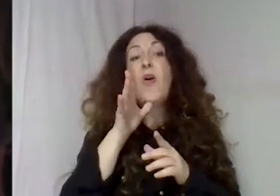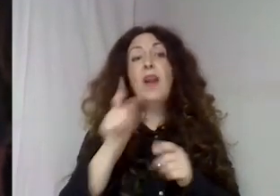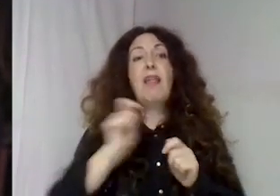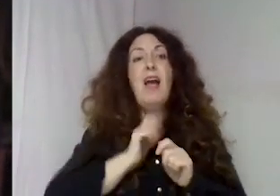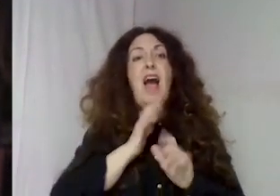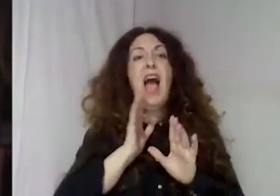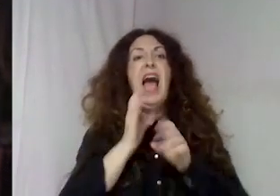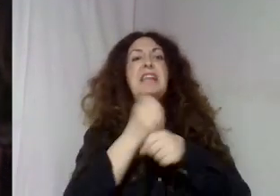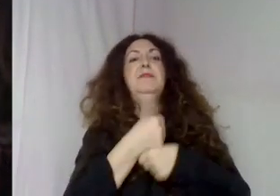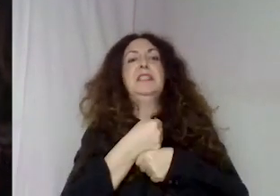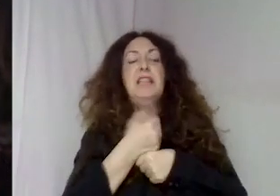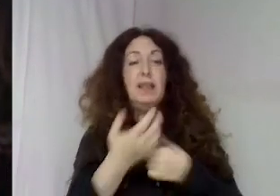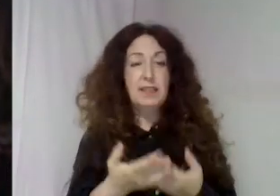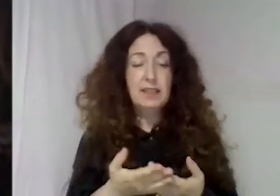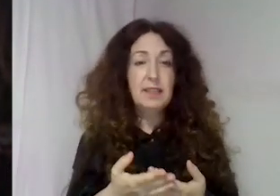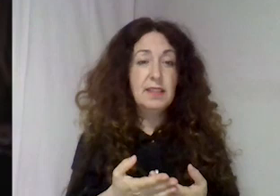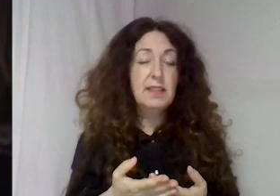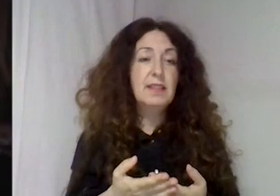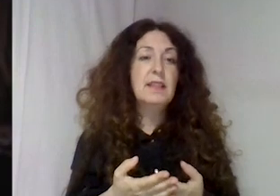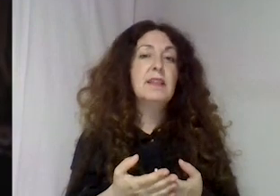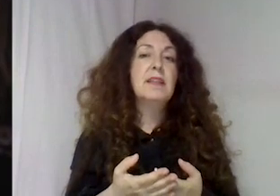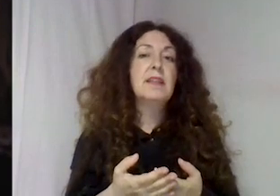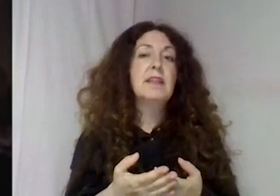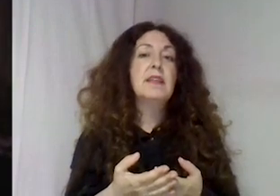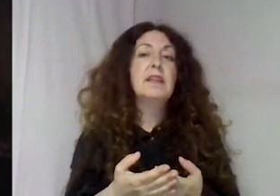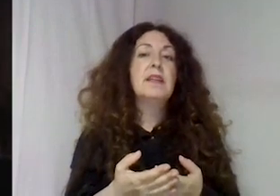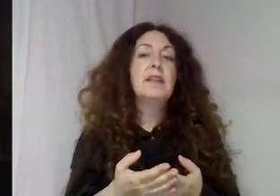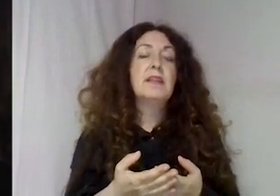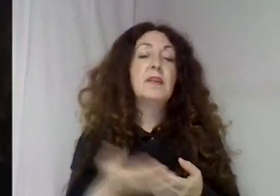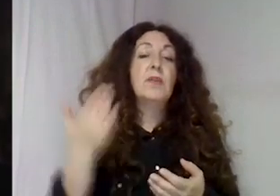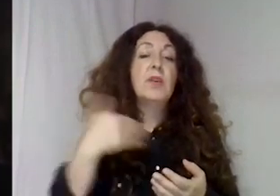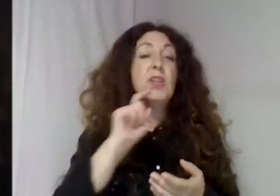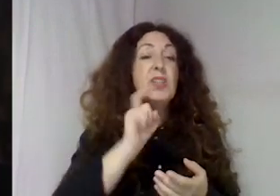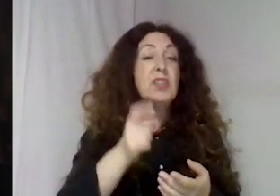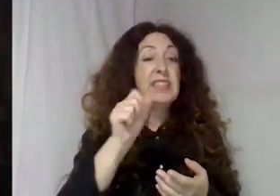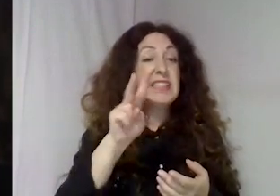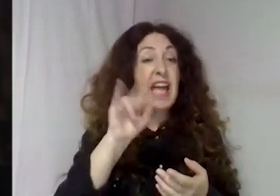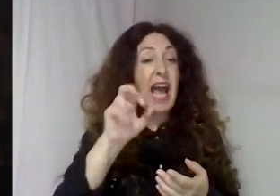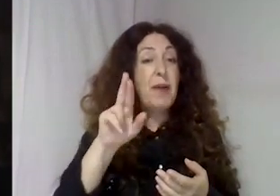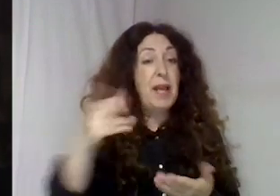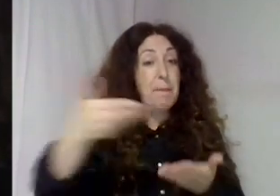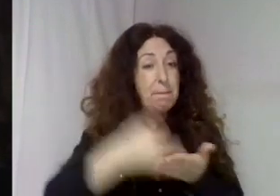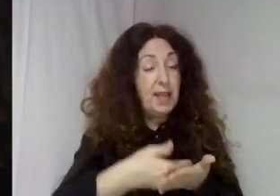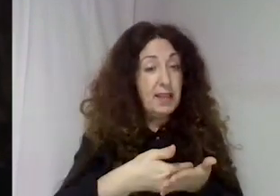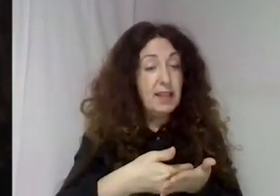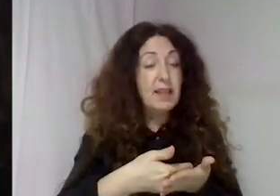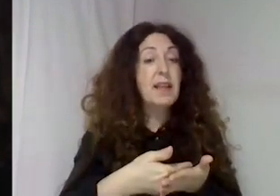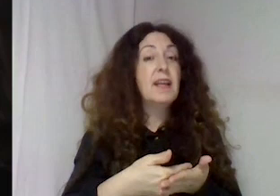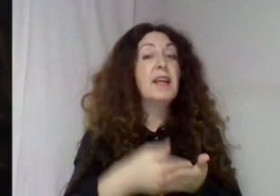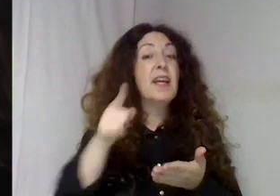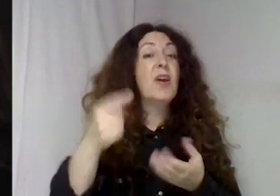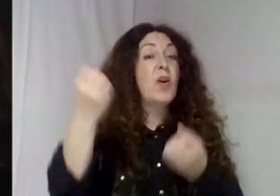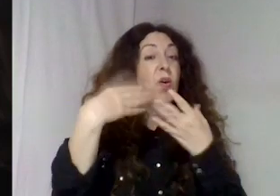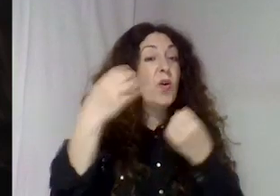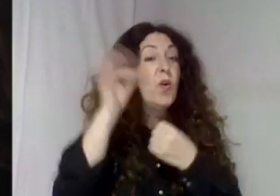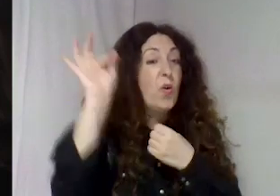una cuestión de rebelarse contra la idea esta pacata que nos invade y